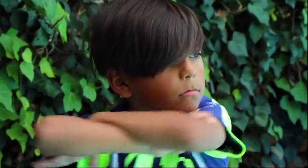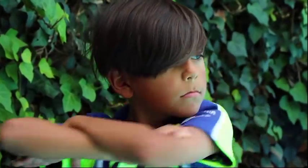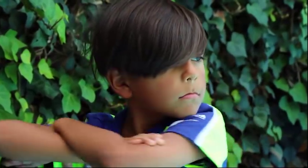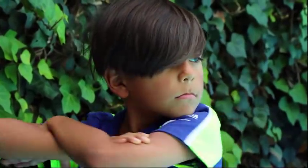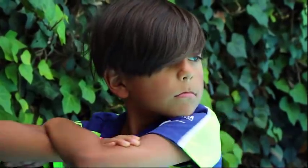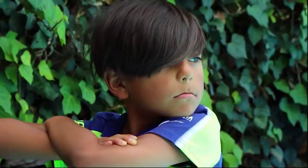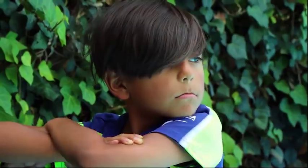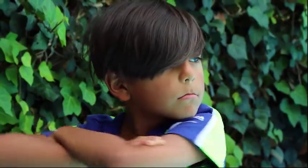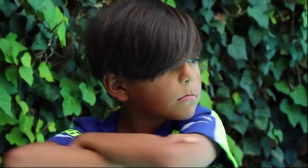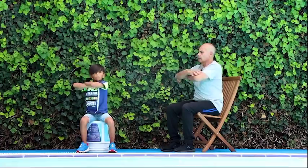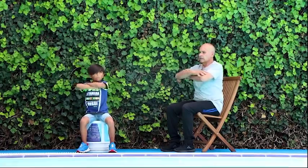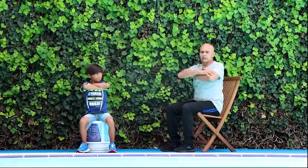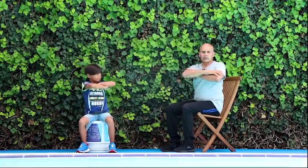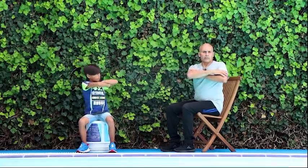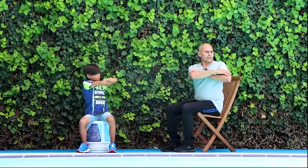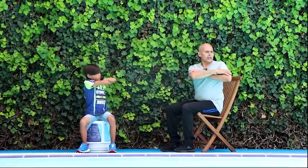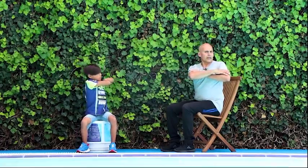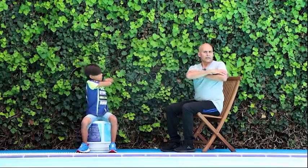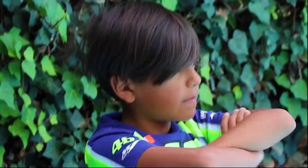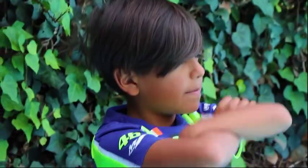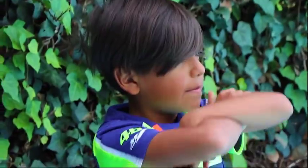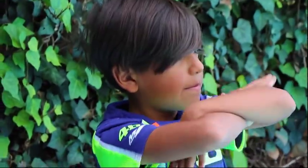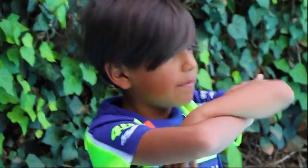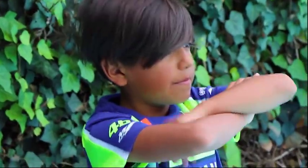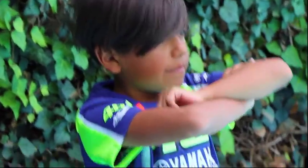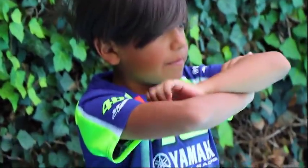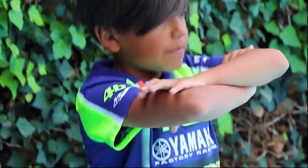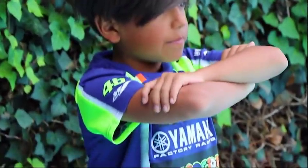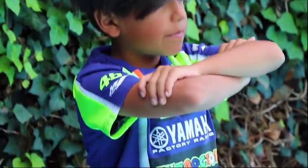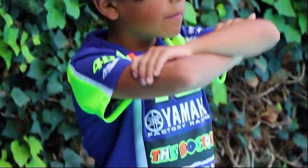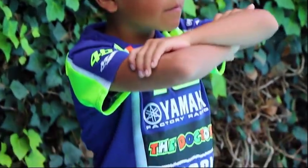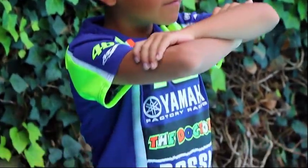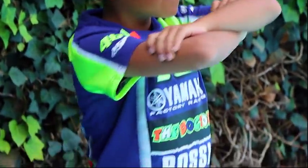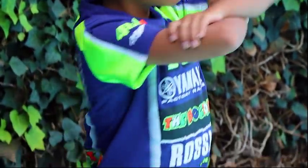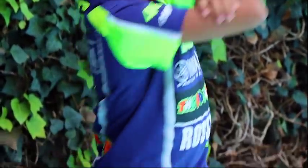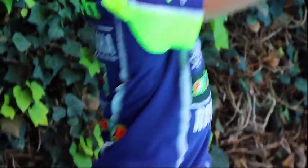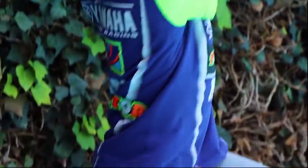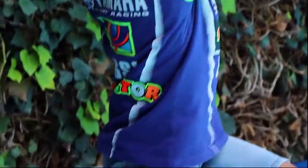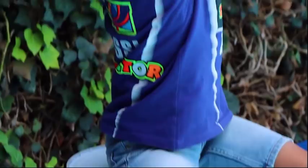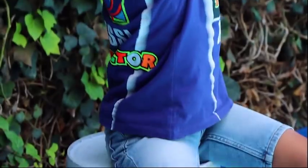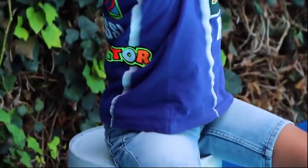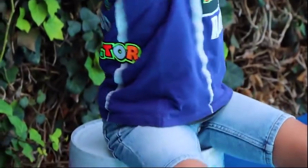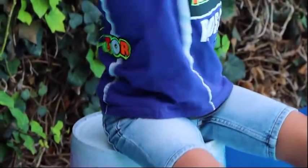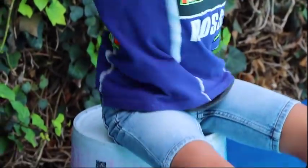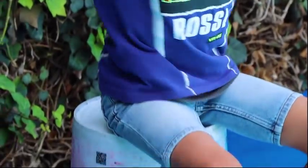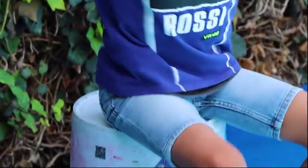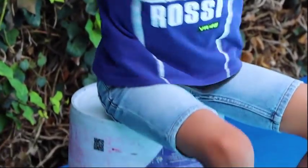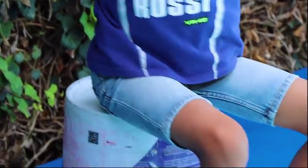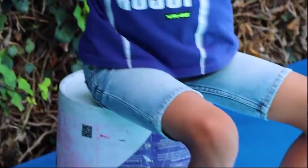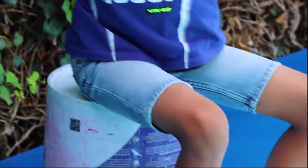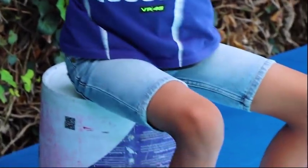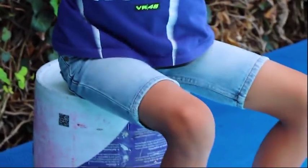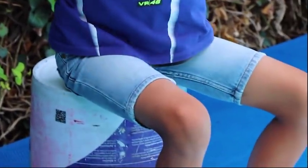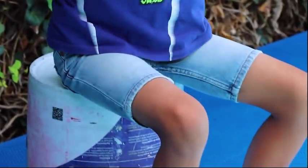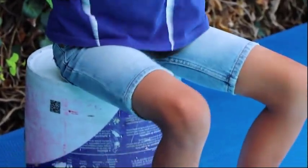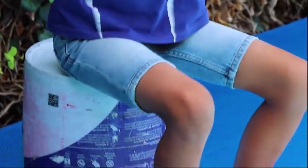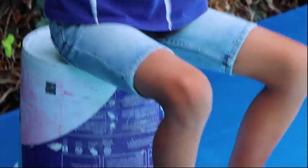acompañamos nuestro torso con la cabeza y hacemos rotación derecha,